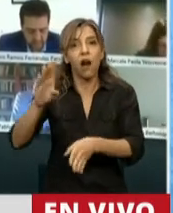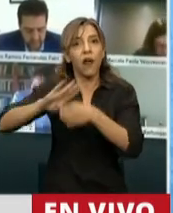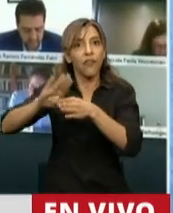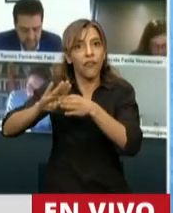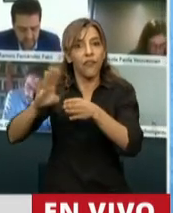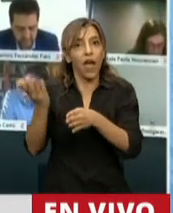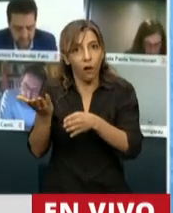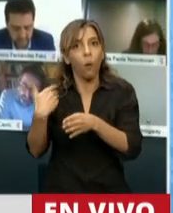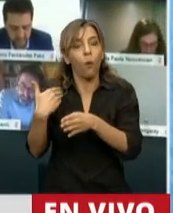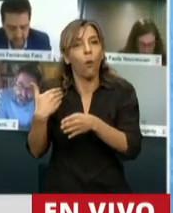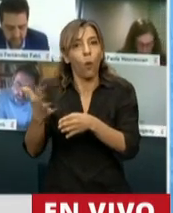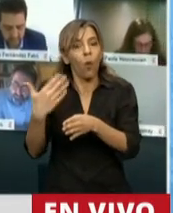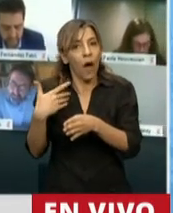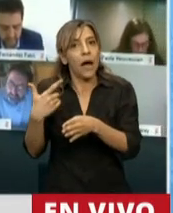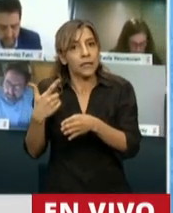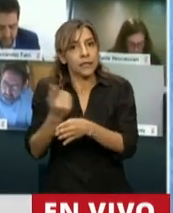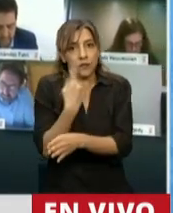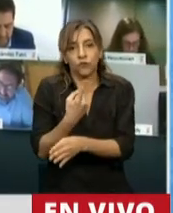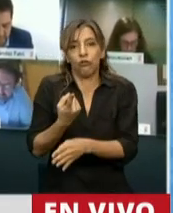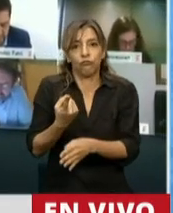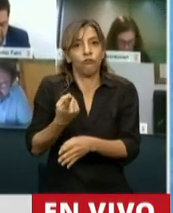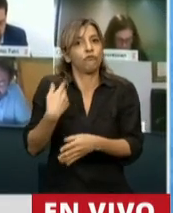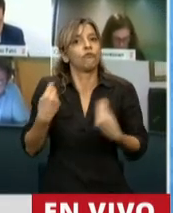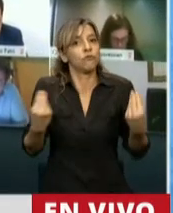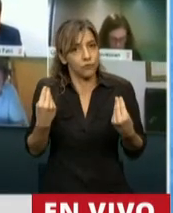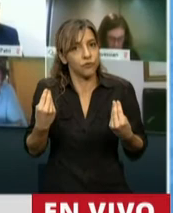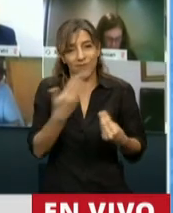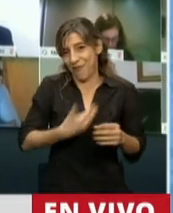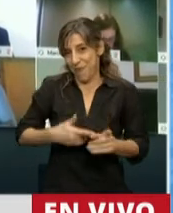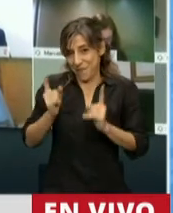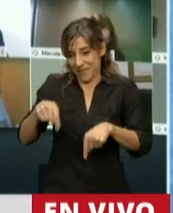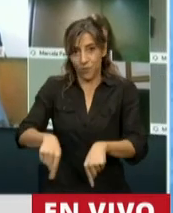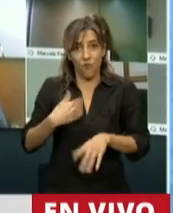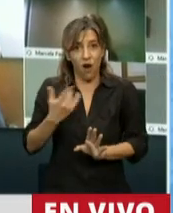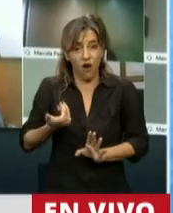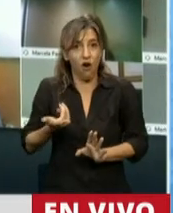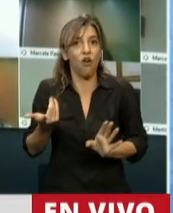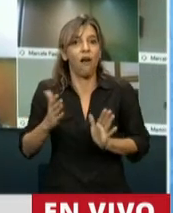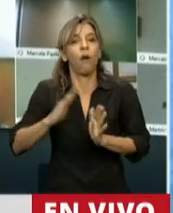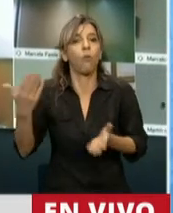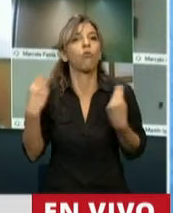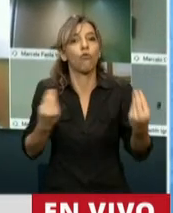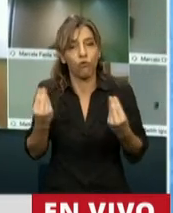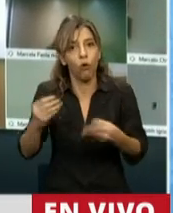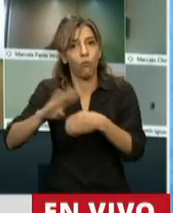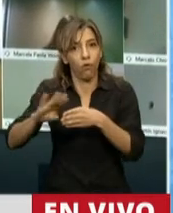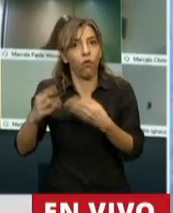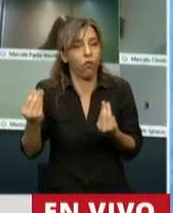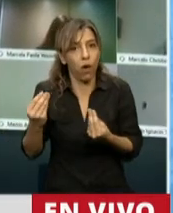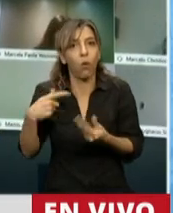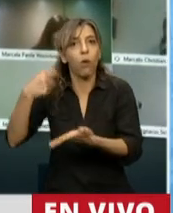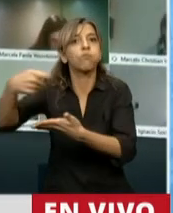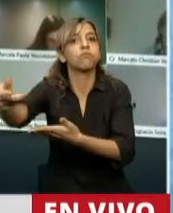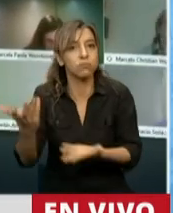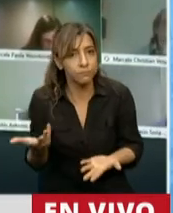de los pocos meses de gestión que lleva este gobierno. Pero déjeme decir también que si estamos aquí no es por un hecho de la naturaleza,